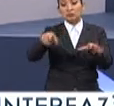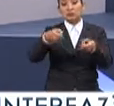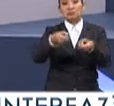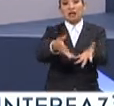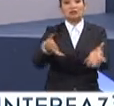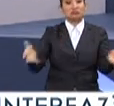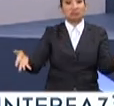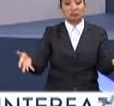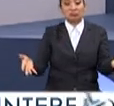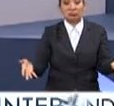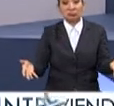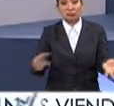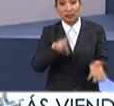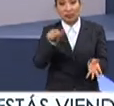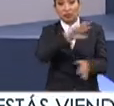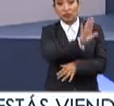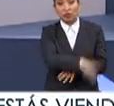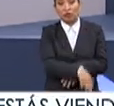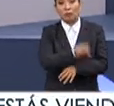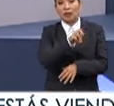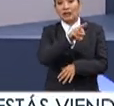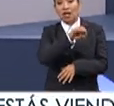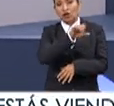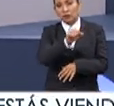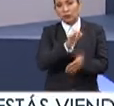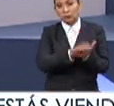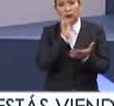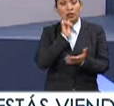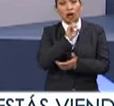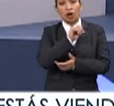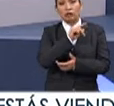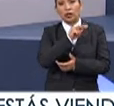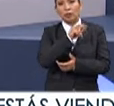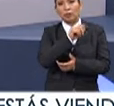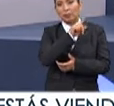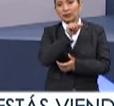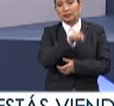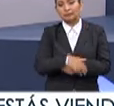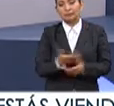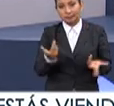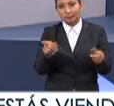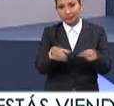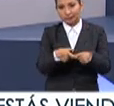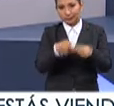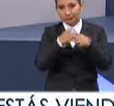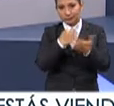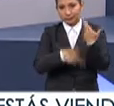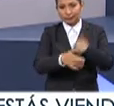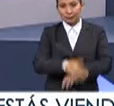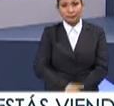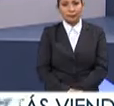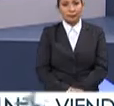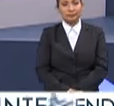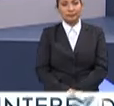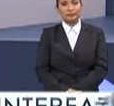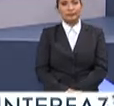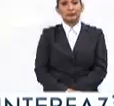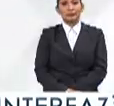en el sentido de después del fallecimiento de la esposa de octavio paz vamos a hacer una pausa regresamos